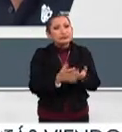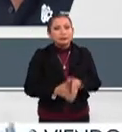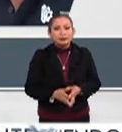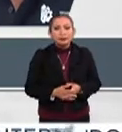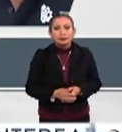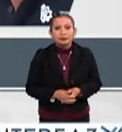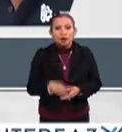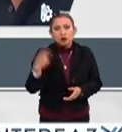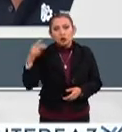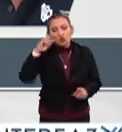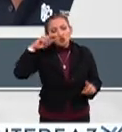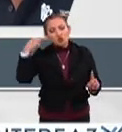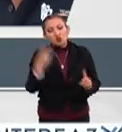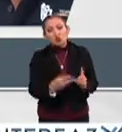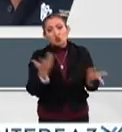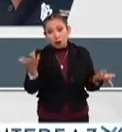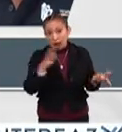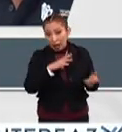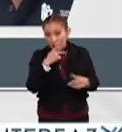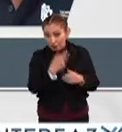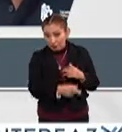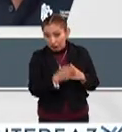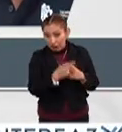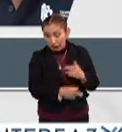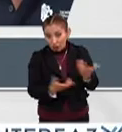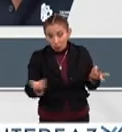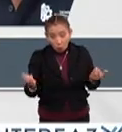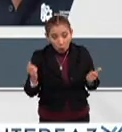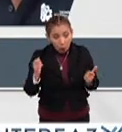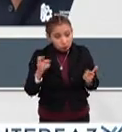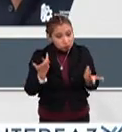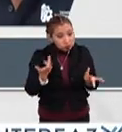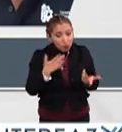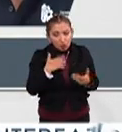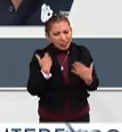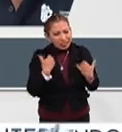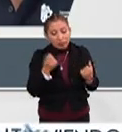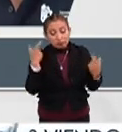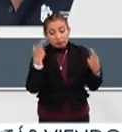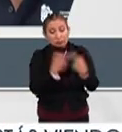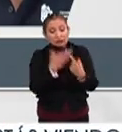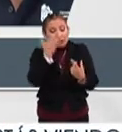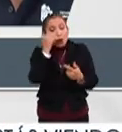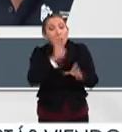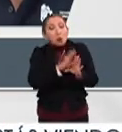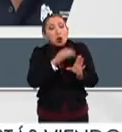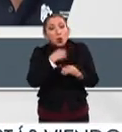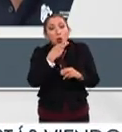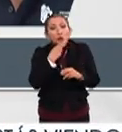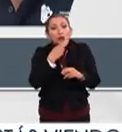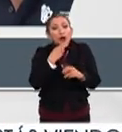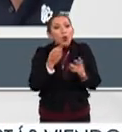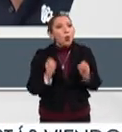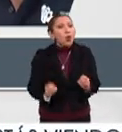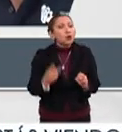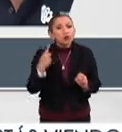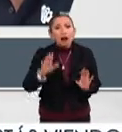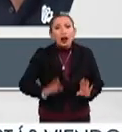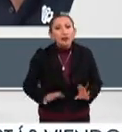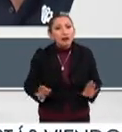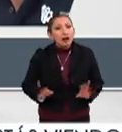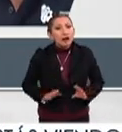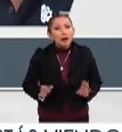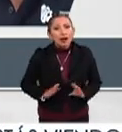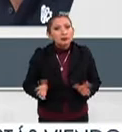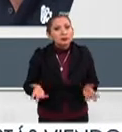son. Desde su perspectiva, ¿se corre algún tipo de riesgo al no entenderlas, al no saber de qué se trata, cuáles son sus